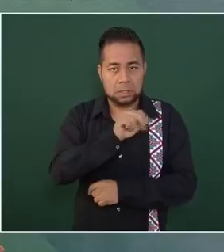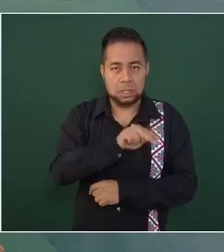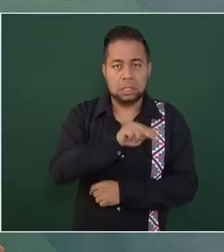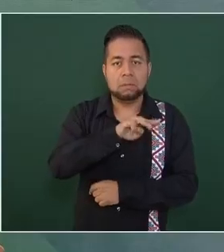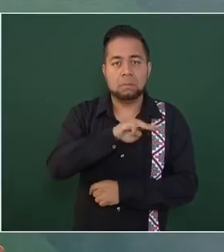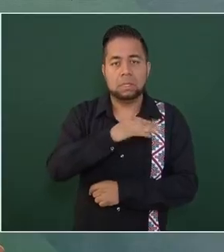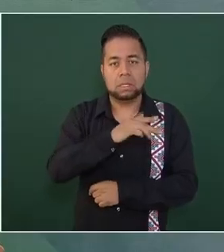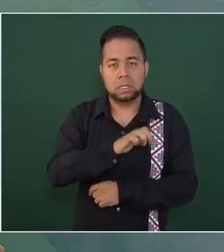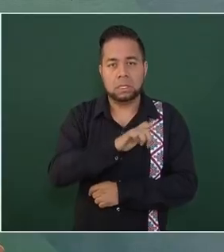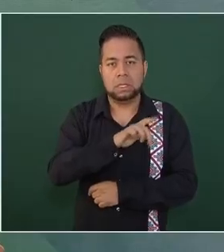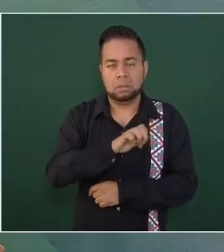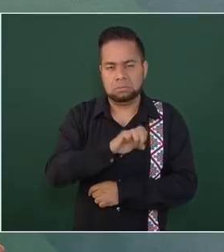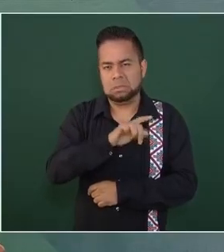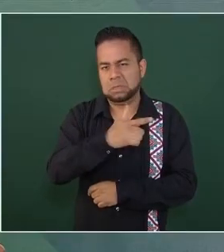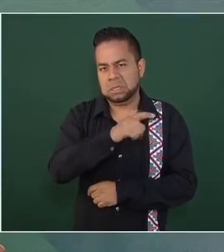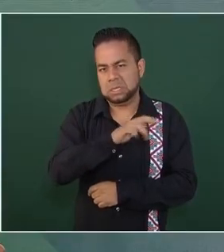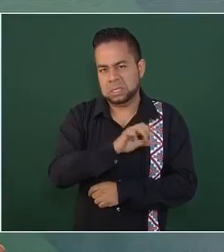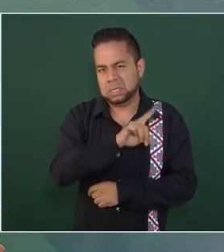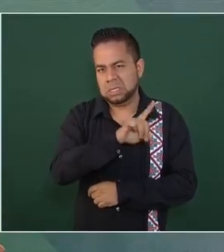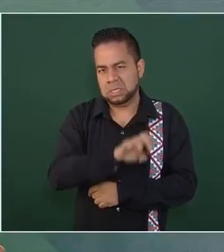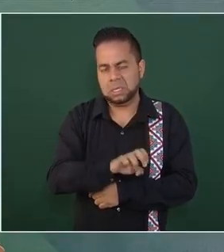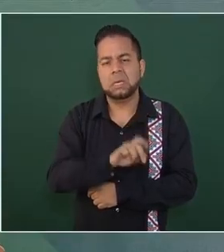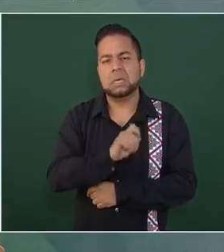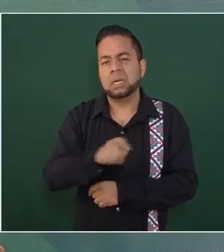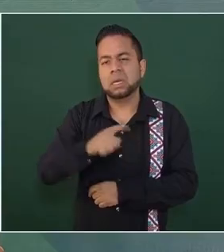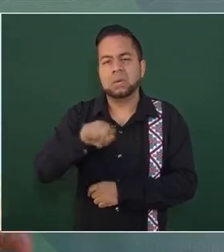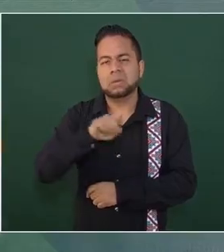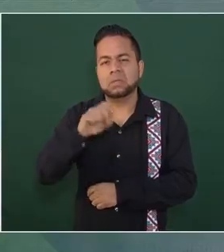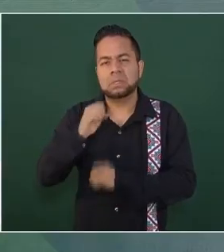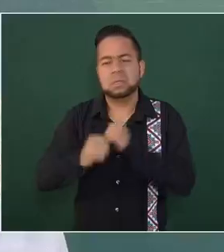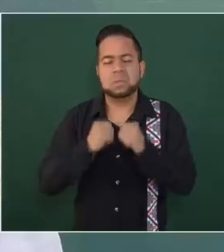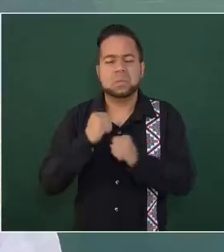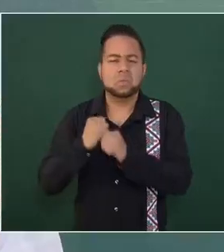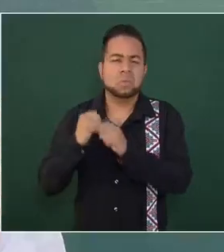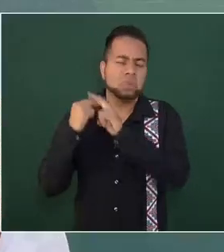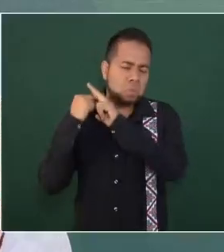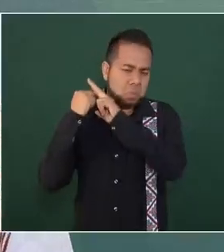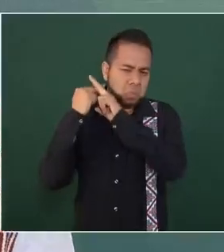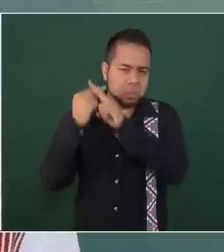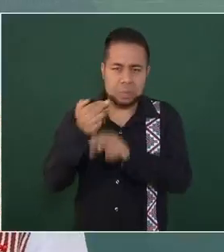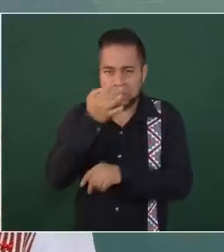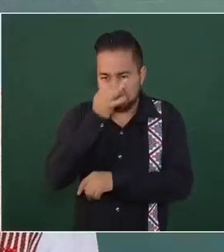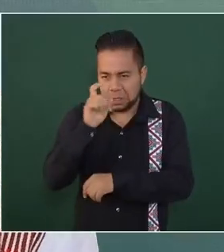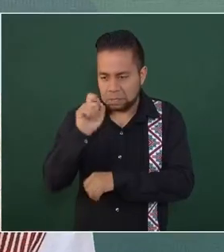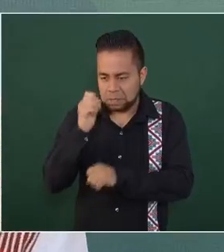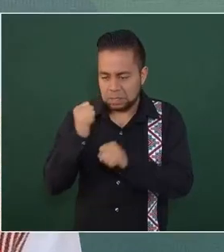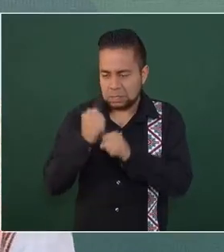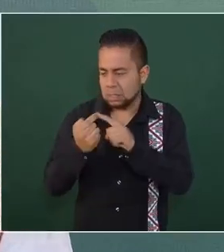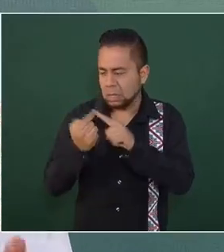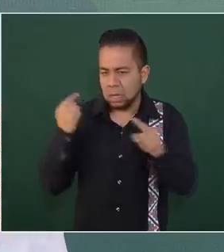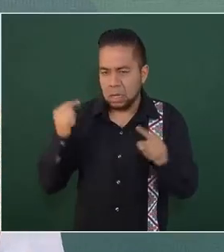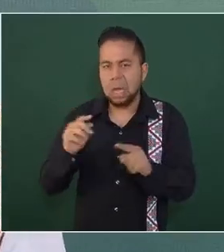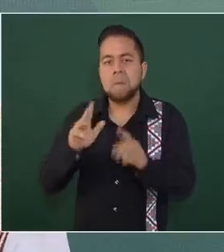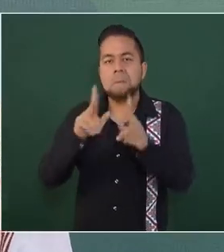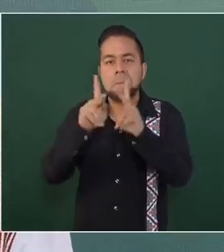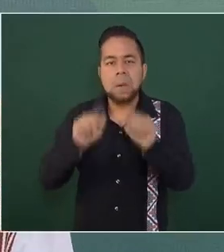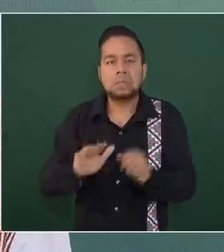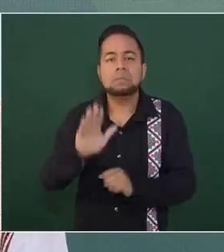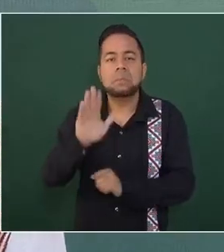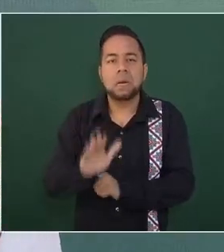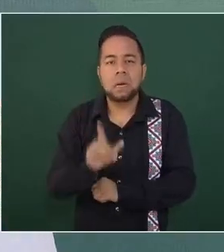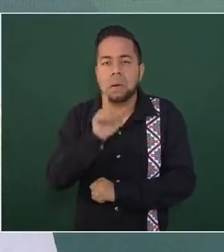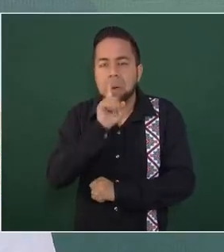tienen un conflicto con más de 100 años en los últimos 20 años hubo una paz relativa